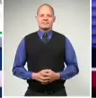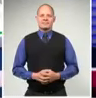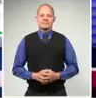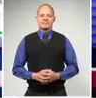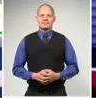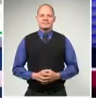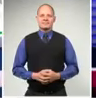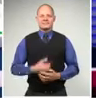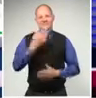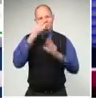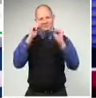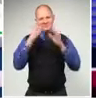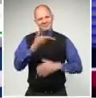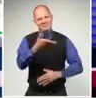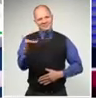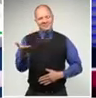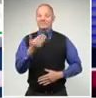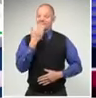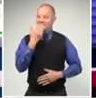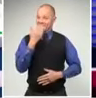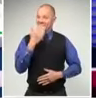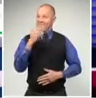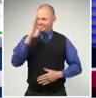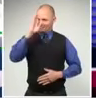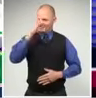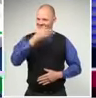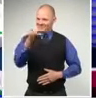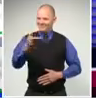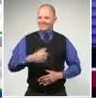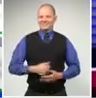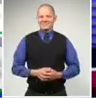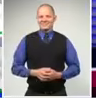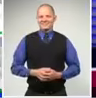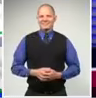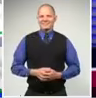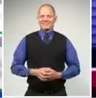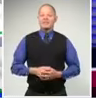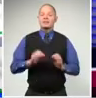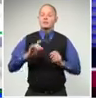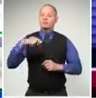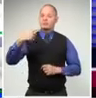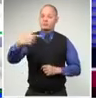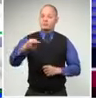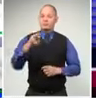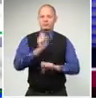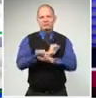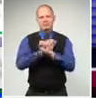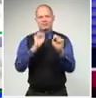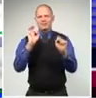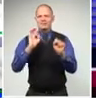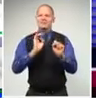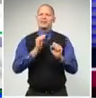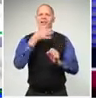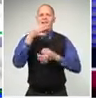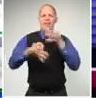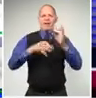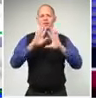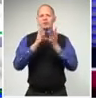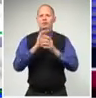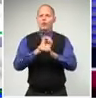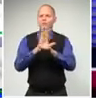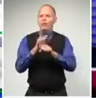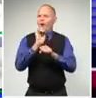Muy buenos días, qué gusto saludarle. Bienvenido a este espacio que lleva usted en cada mañana una actualización sobre el comportamiento de